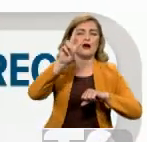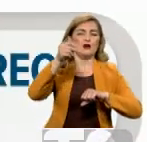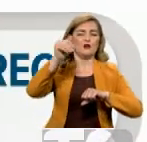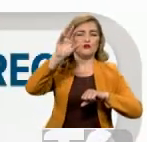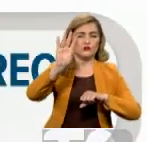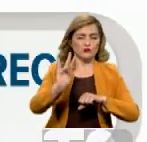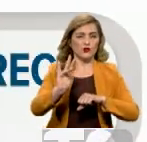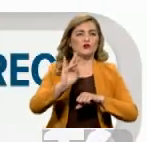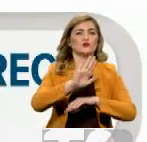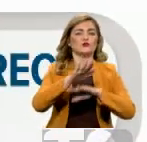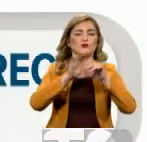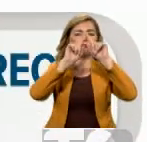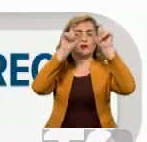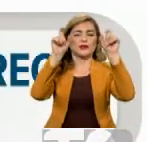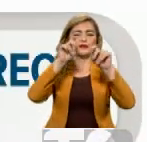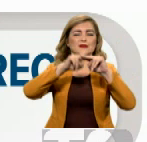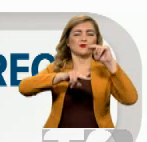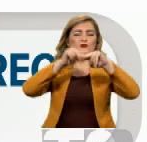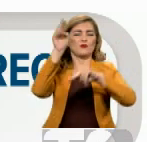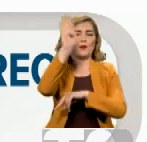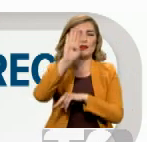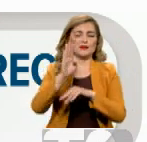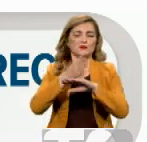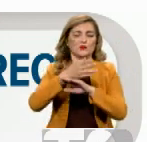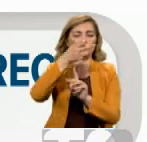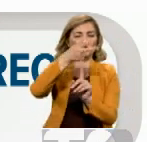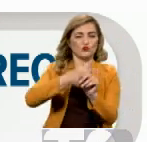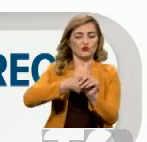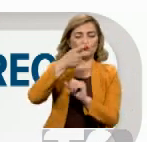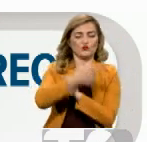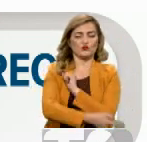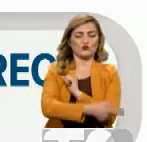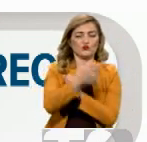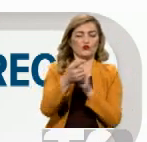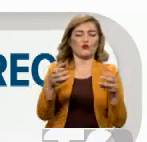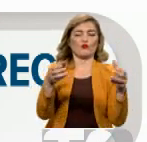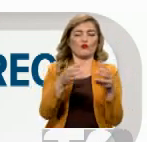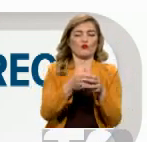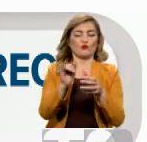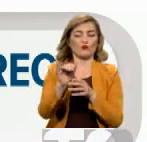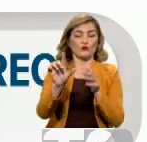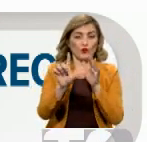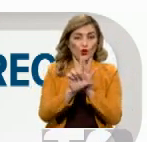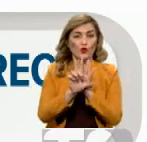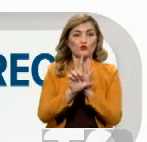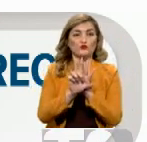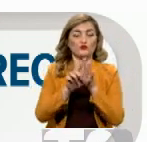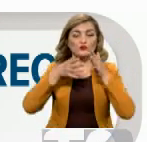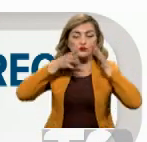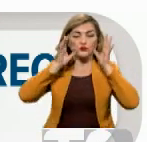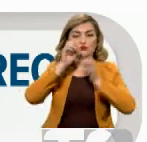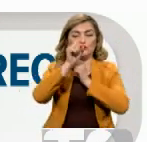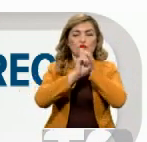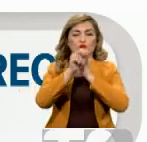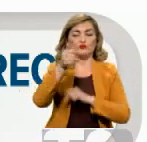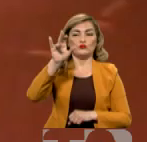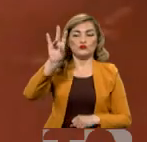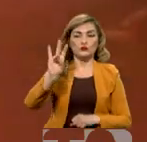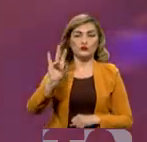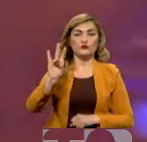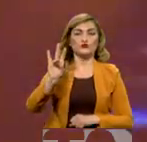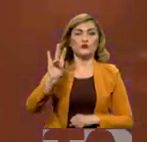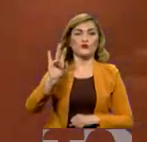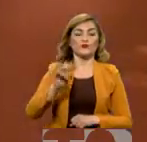caso odebrecht apenas dos meses después llegó la sentencia por asociación ilícita en diciembre del 2017